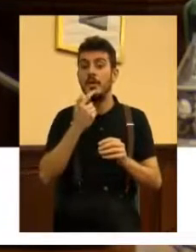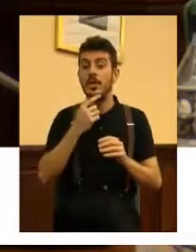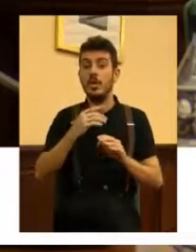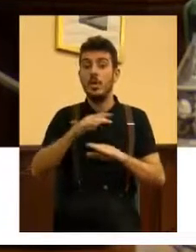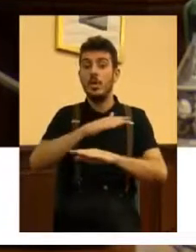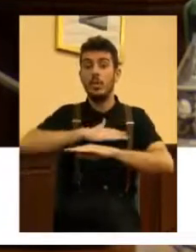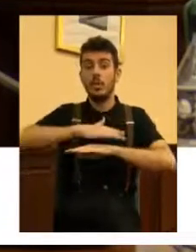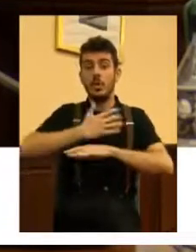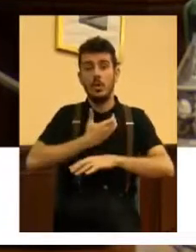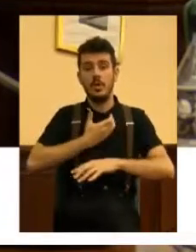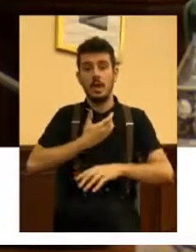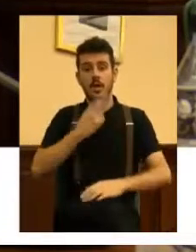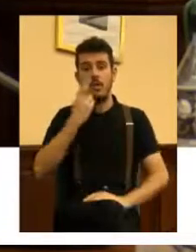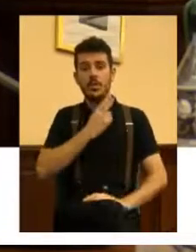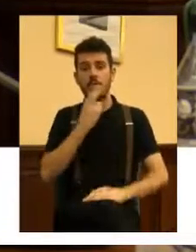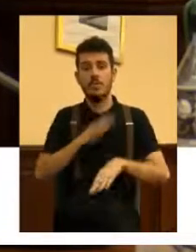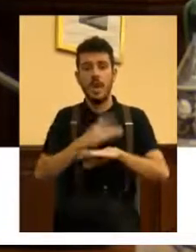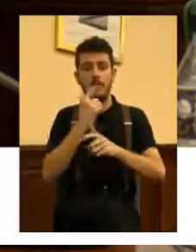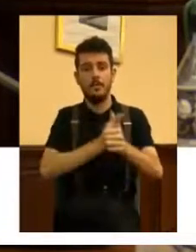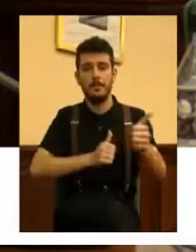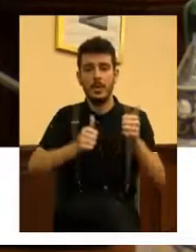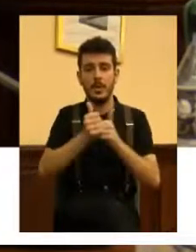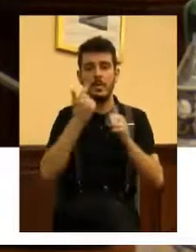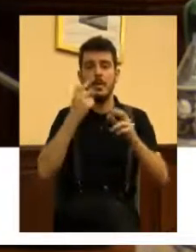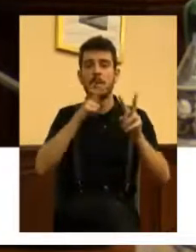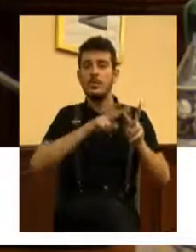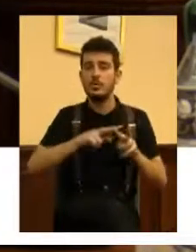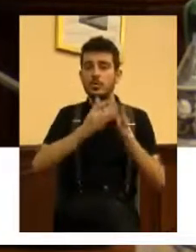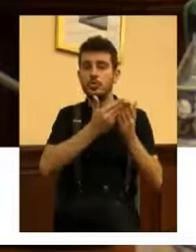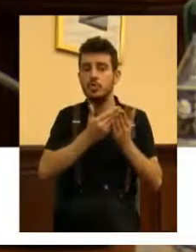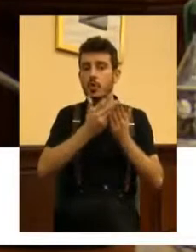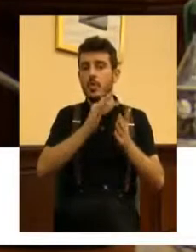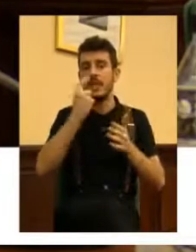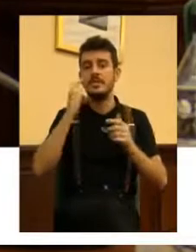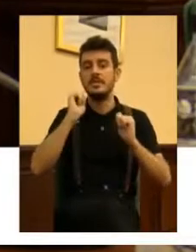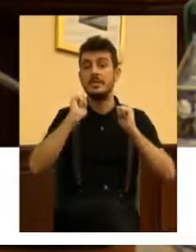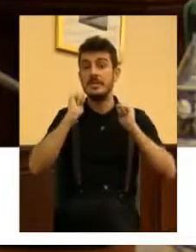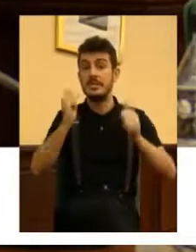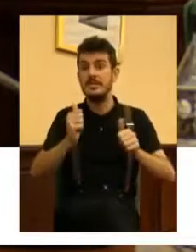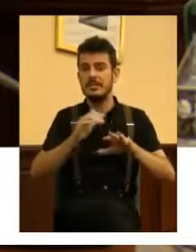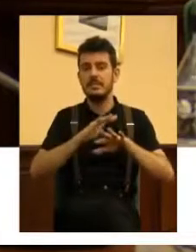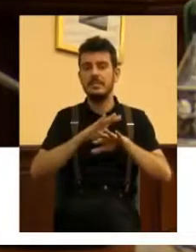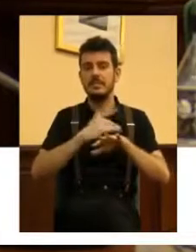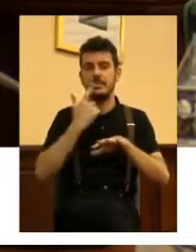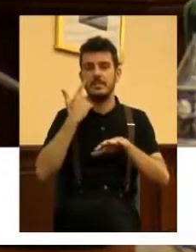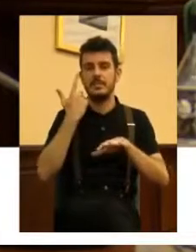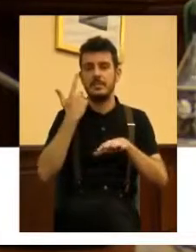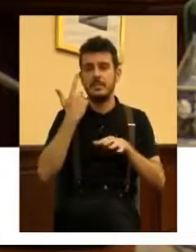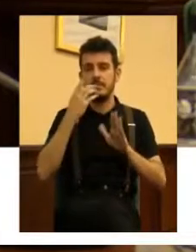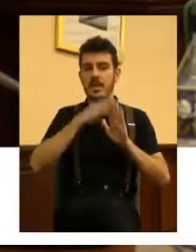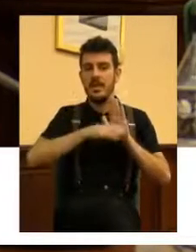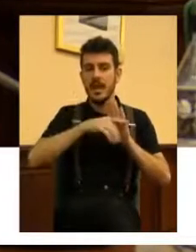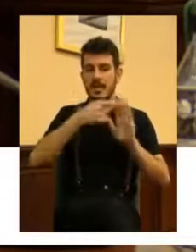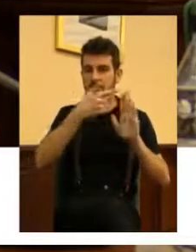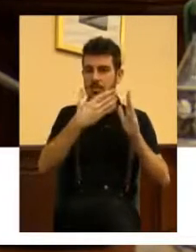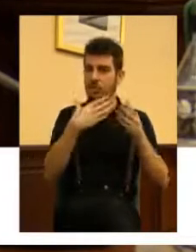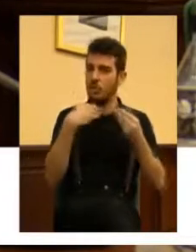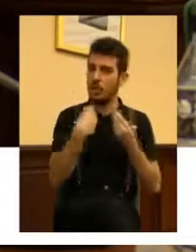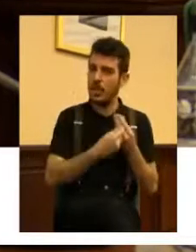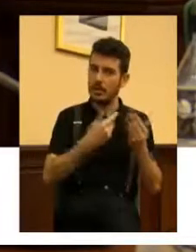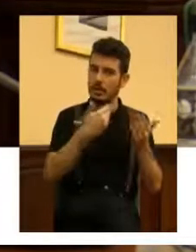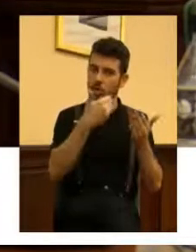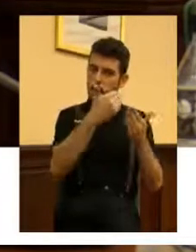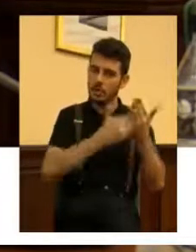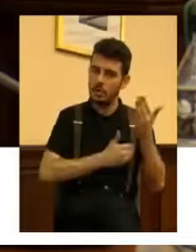se compromete a dar prioridad al estudio y puesta en marcha de las medidas recogidas en este documento con